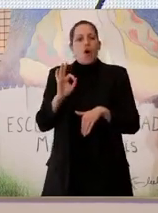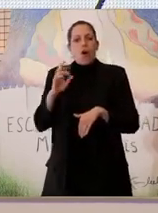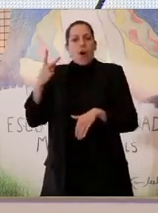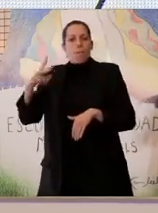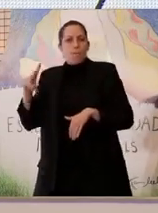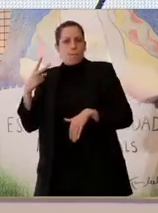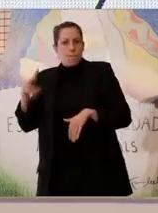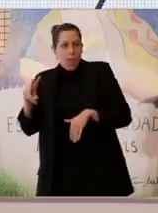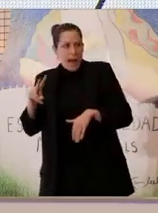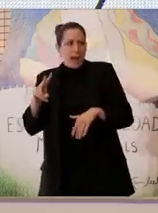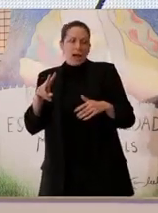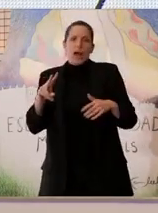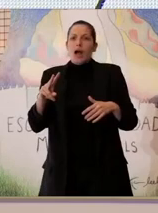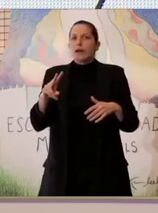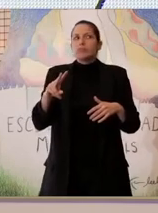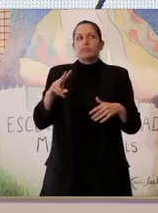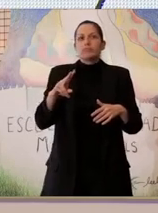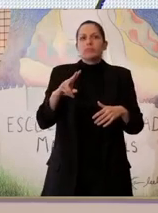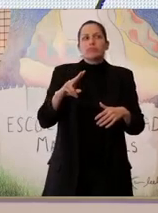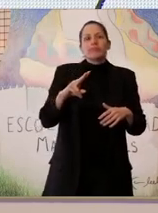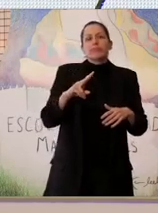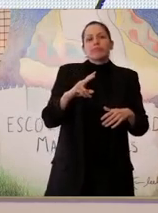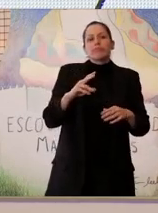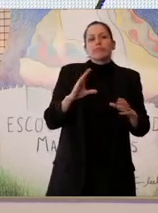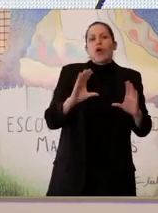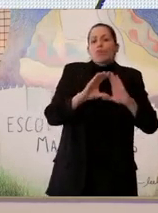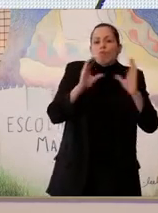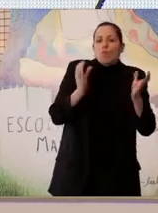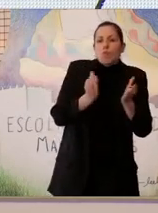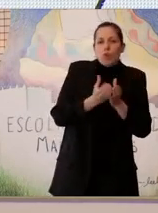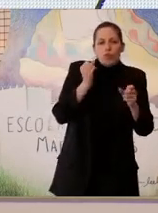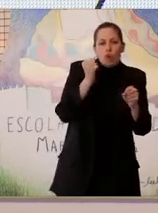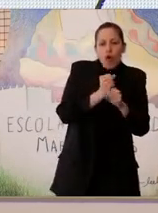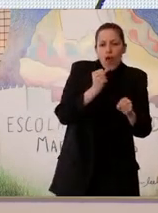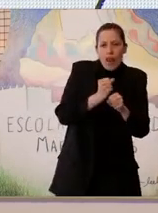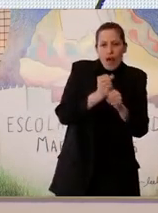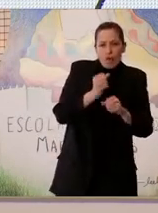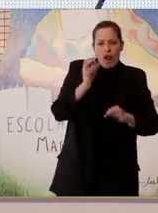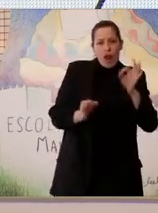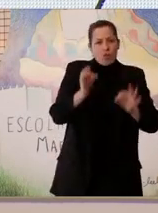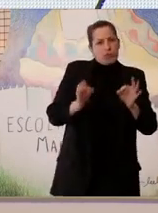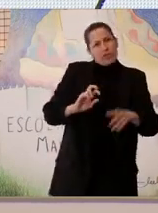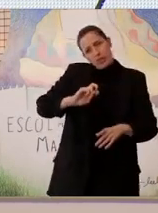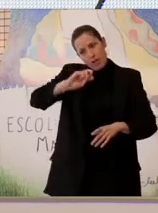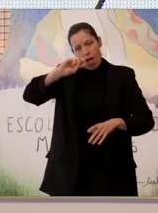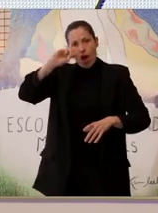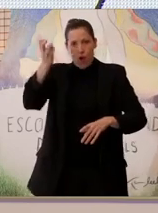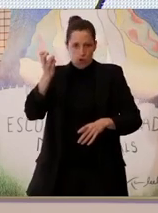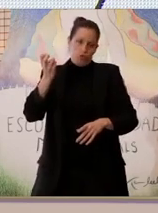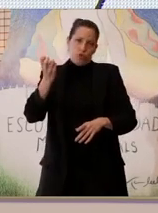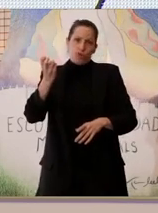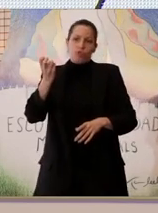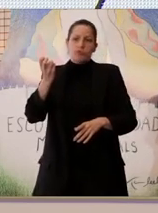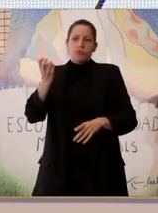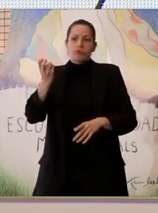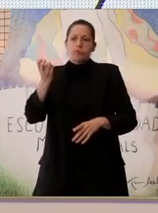es abrumador el número de excedencias que solicitan las compañeras frente al escaso número de excedencia por esas razones que se